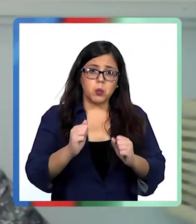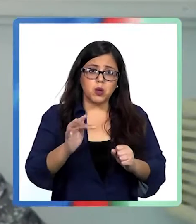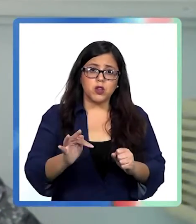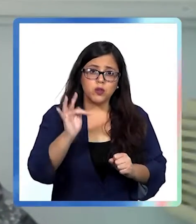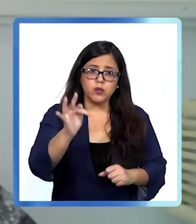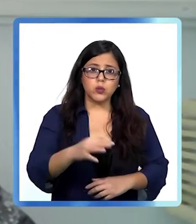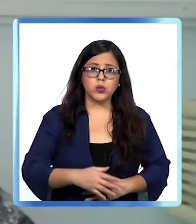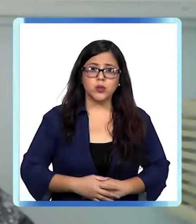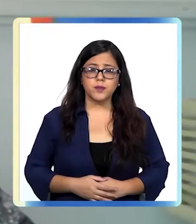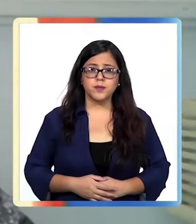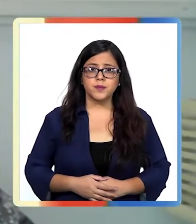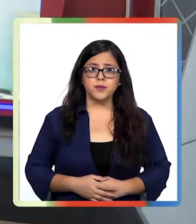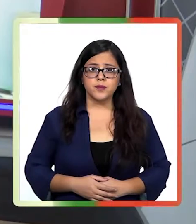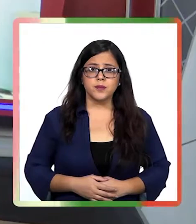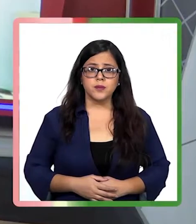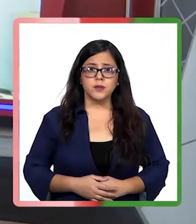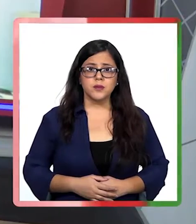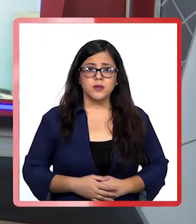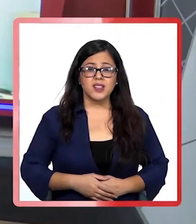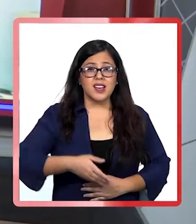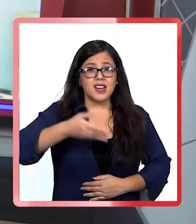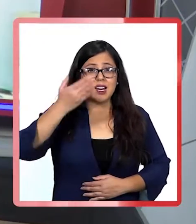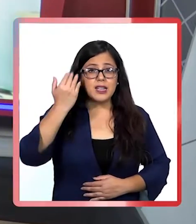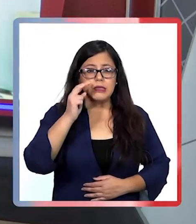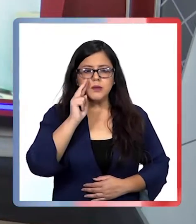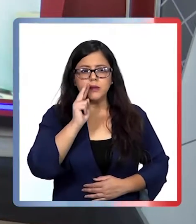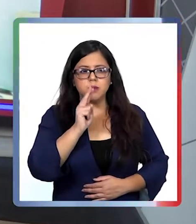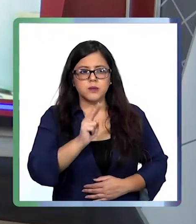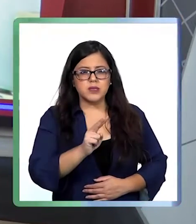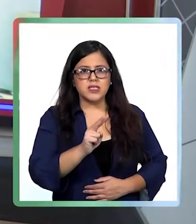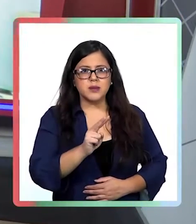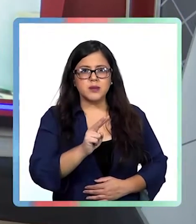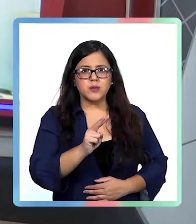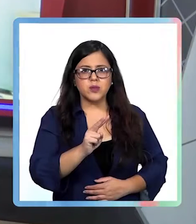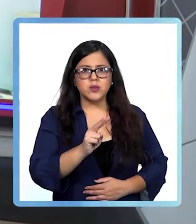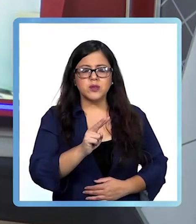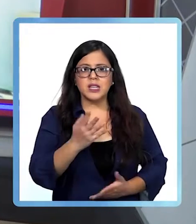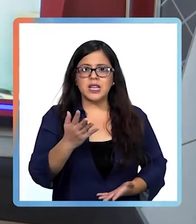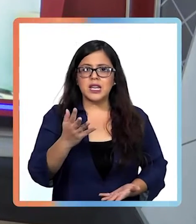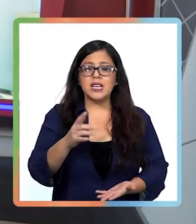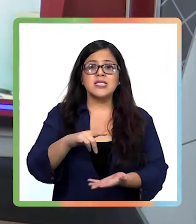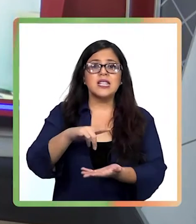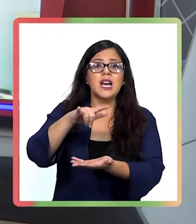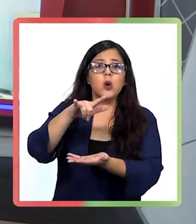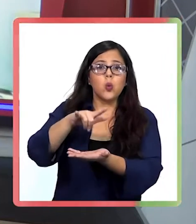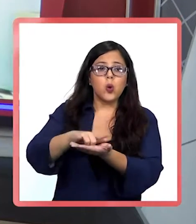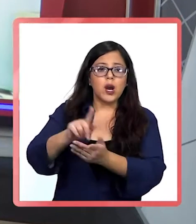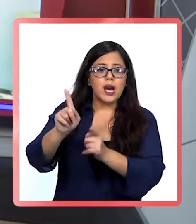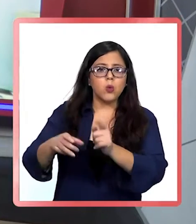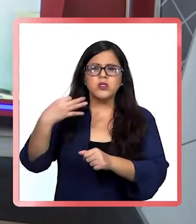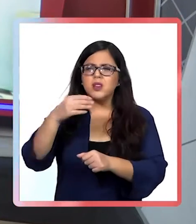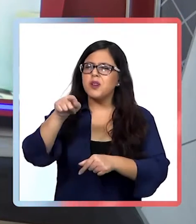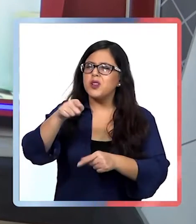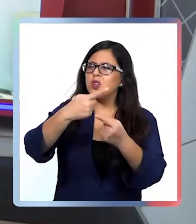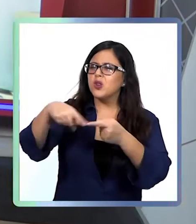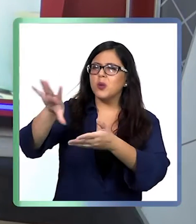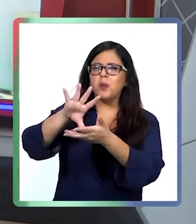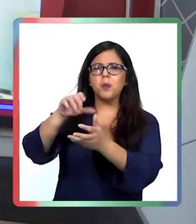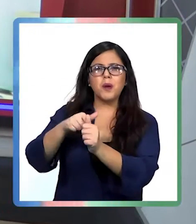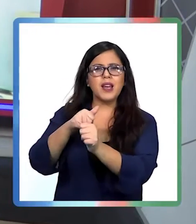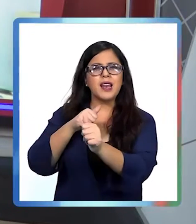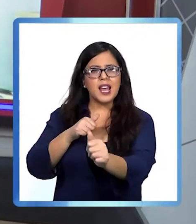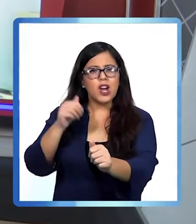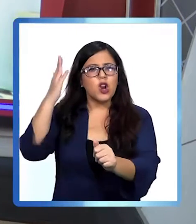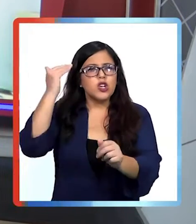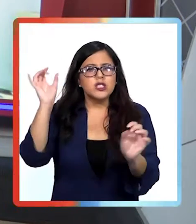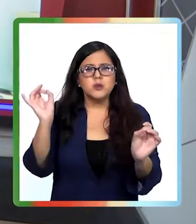ocurrir en algún momento. En el amanecer de esta pandemia, cuando veíamos desde lejos lo que estaba ocurriendo en Wuhan, algunas personas decían, pero esto está